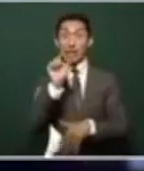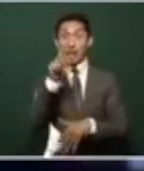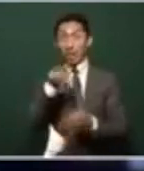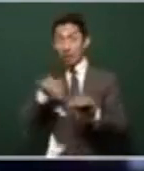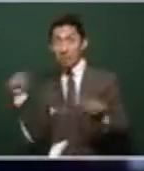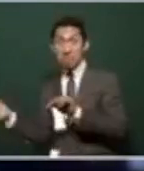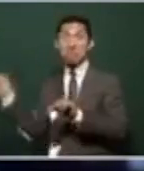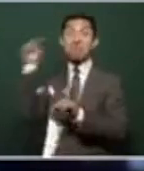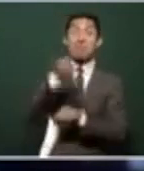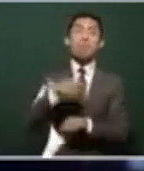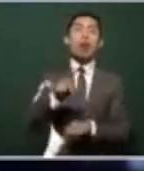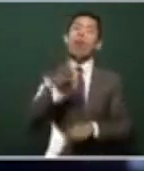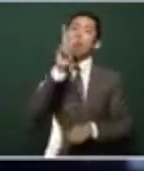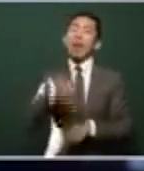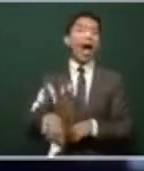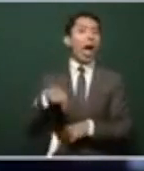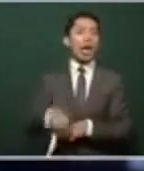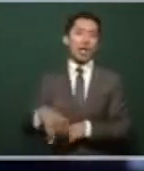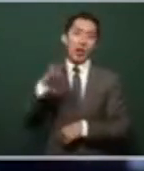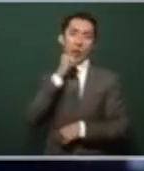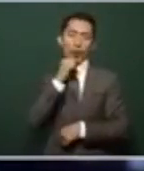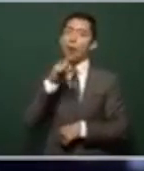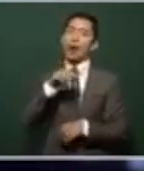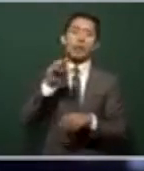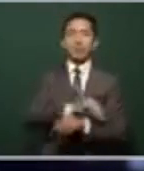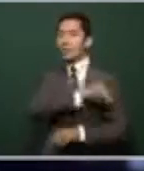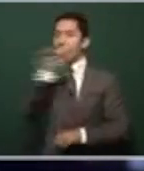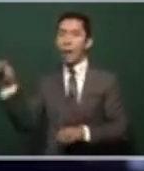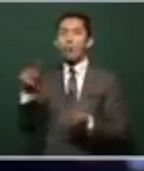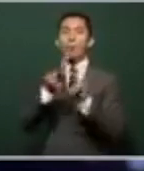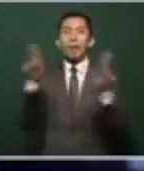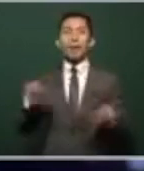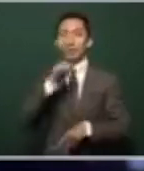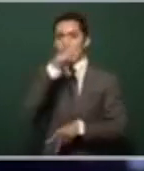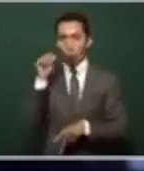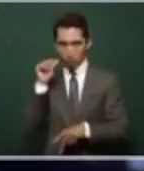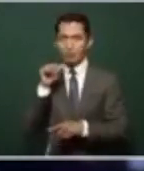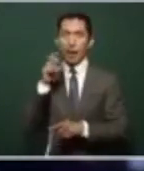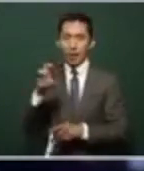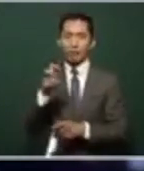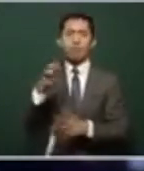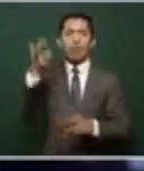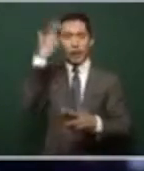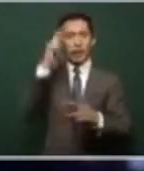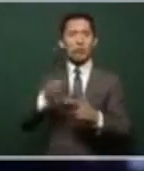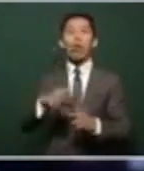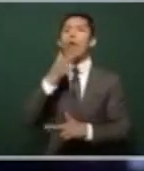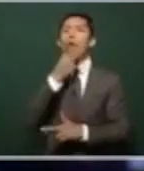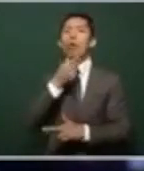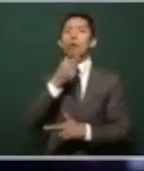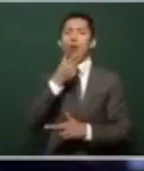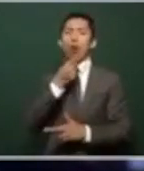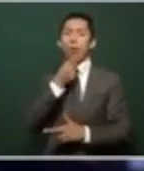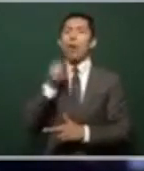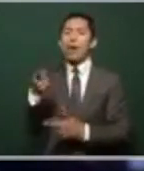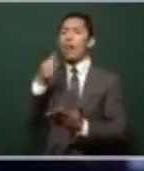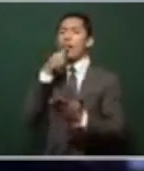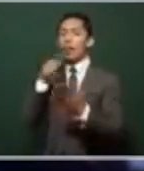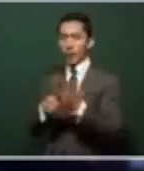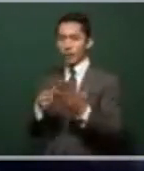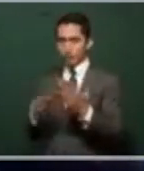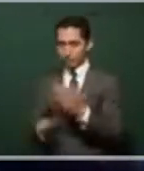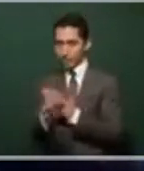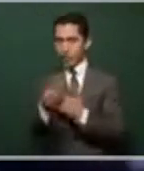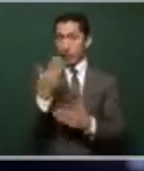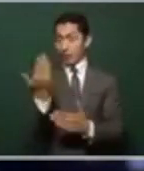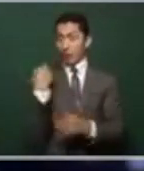por cuestiones de seguridad lo movieron hacia la Plaza Juárez, la plaza principal. El rector Adolfo Pontigo Loyola le hizo llegar una carta hace dos